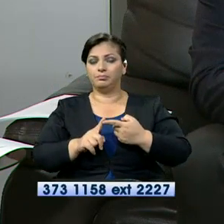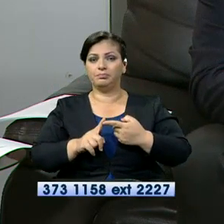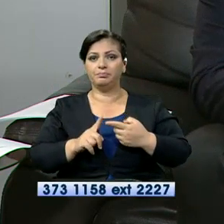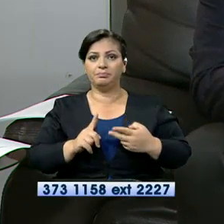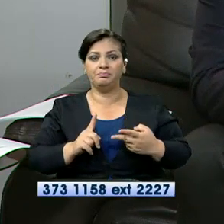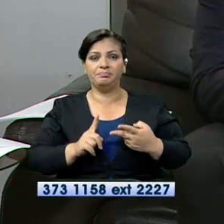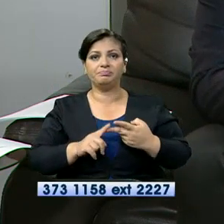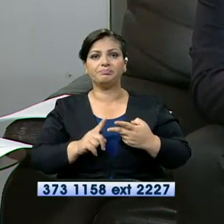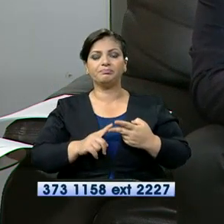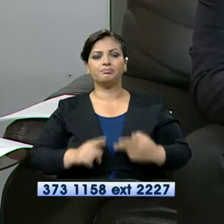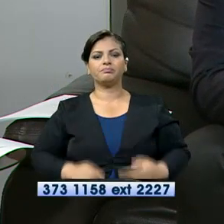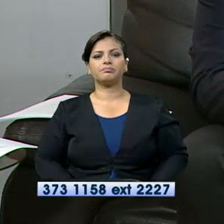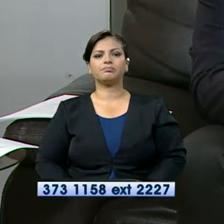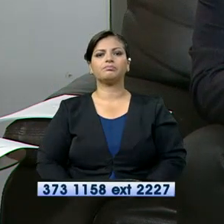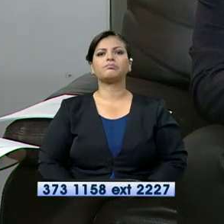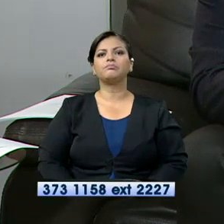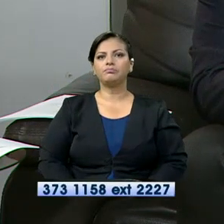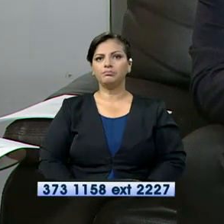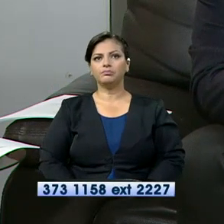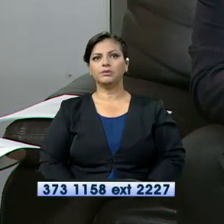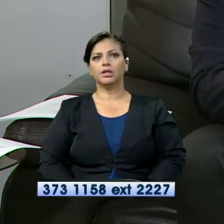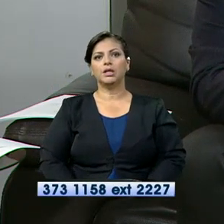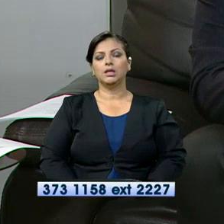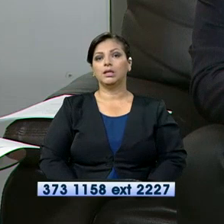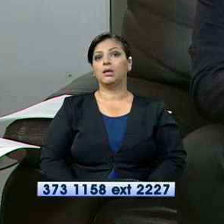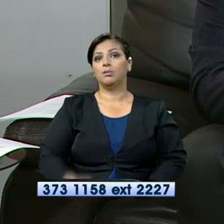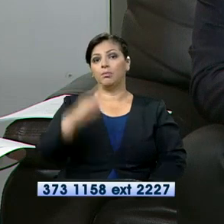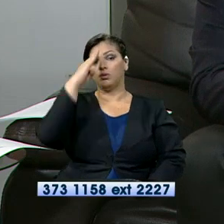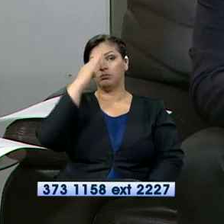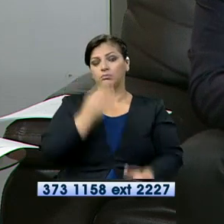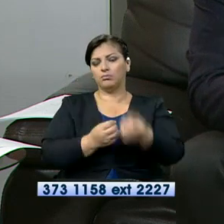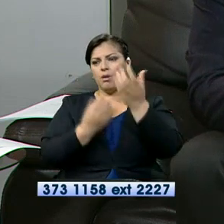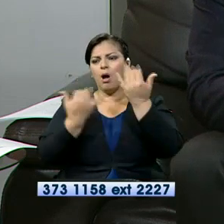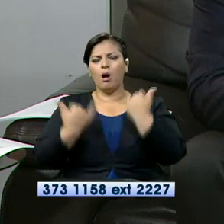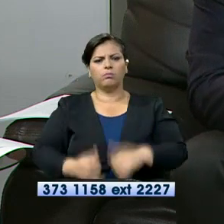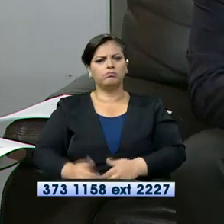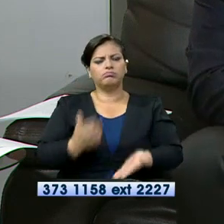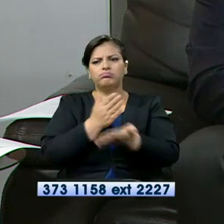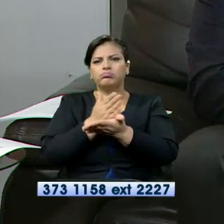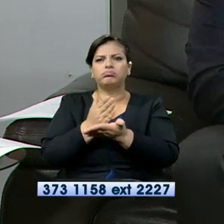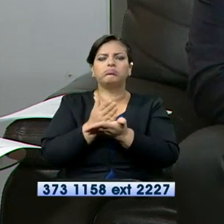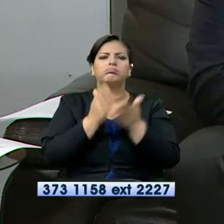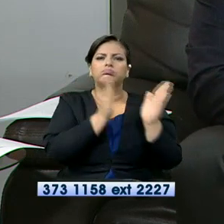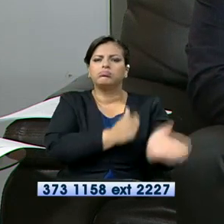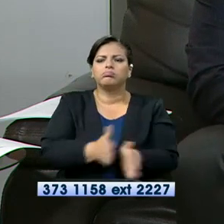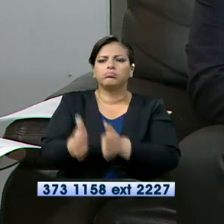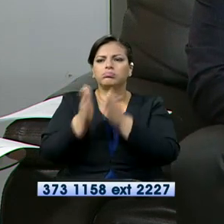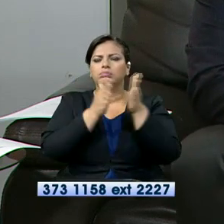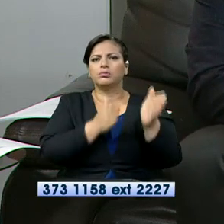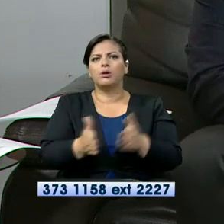judicial de medidas sustitutivas y la prisión preventiva a favor de los procesados.